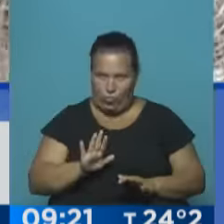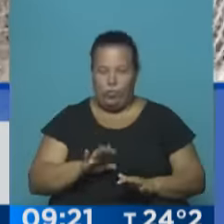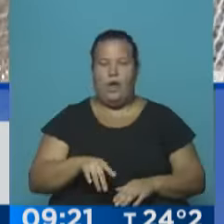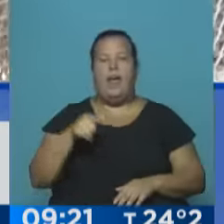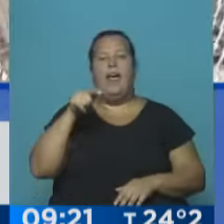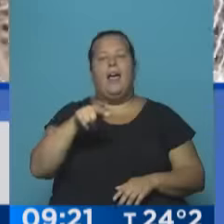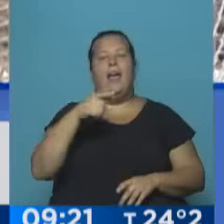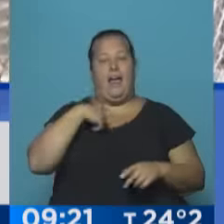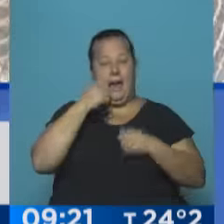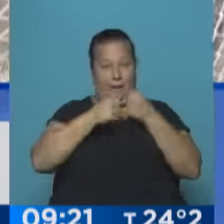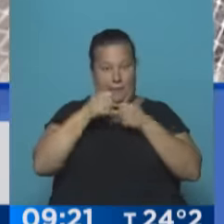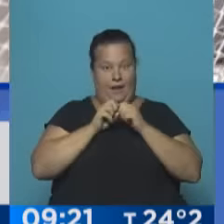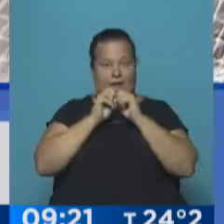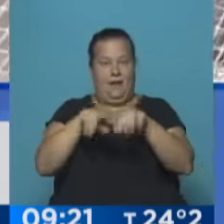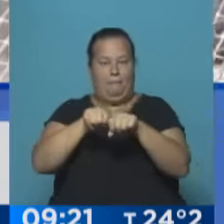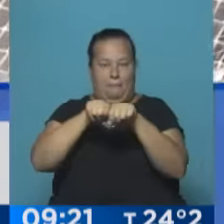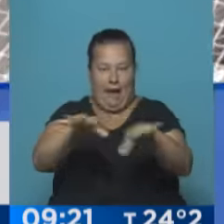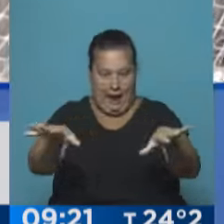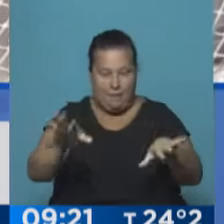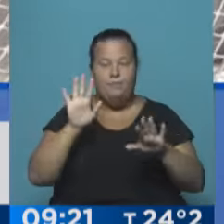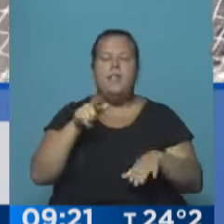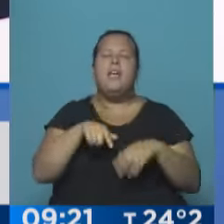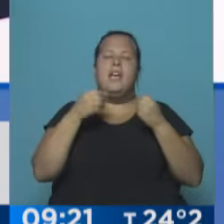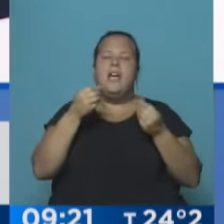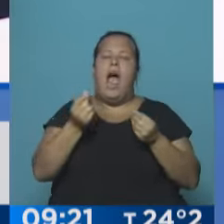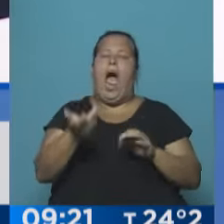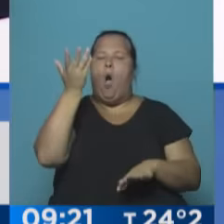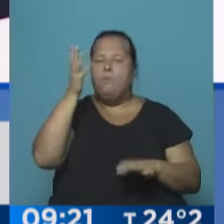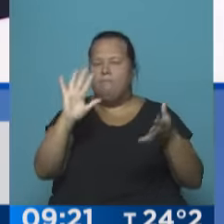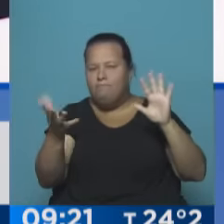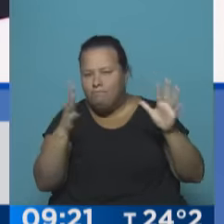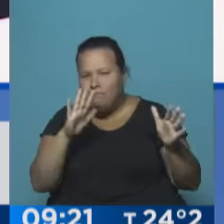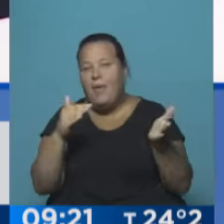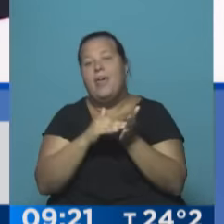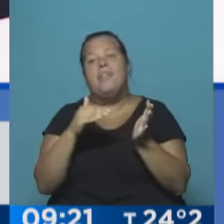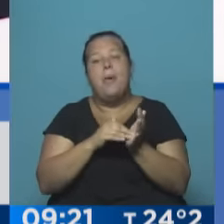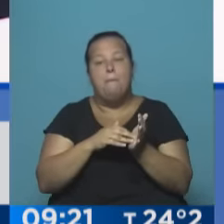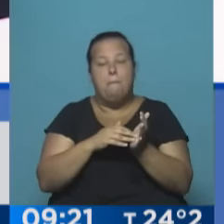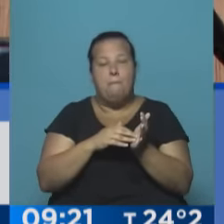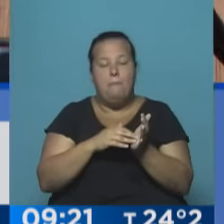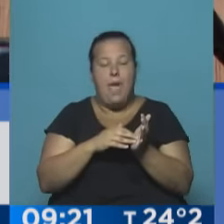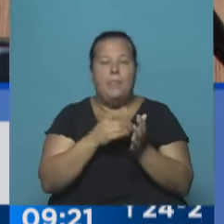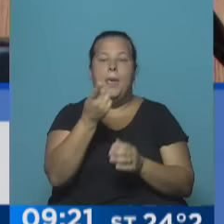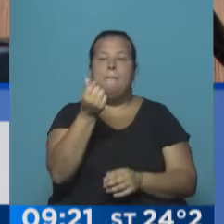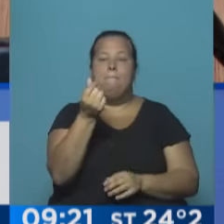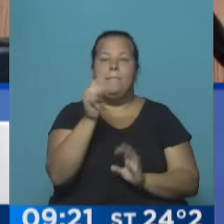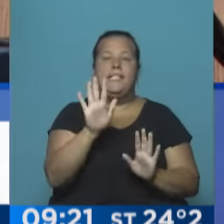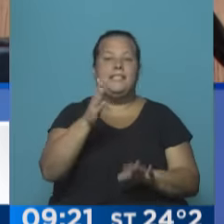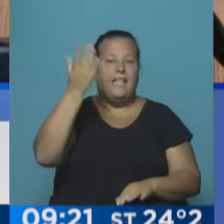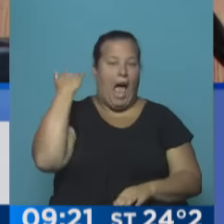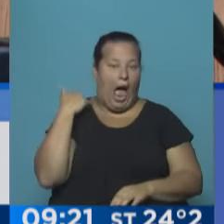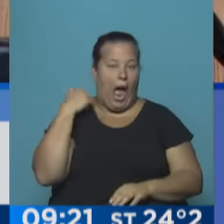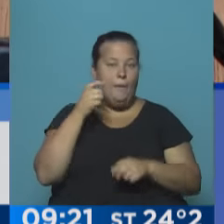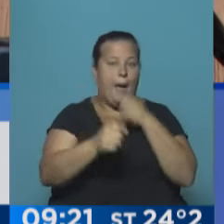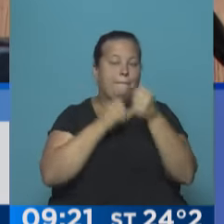de generadora a distribuidora bien este aumento está en el orden digamos depende también de de de del precio que tenía cada